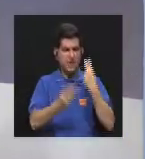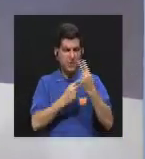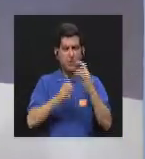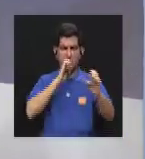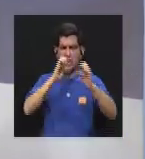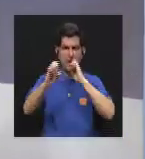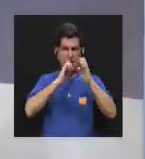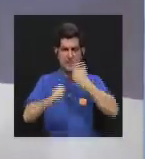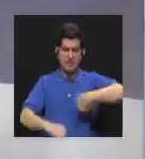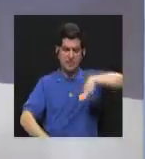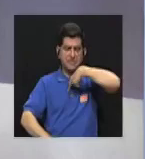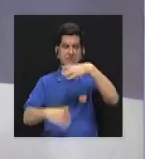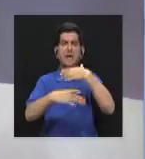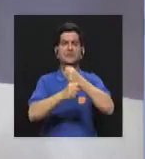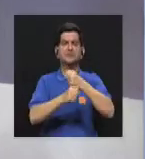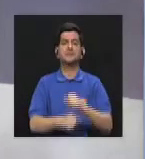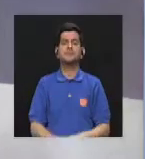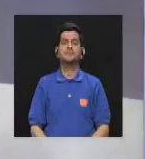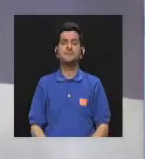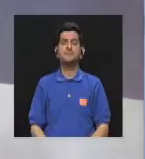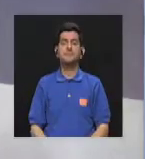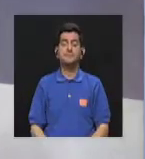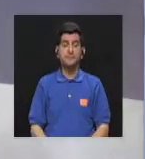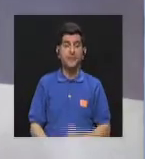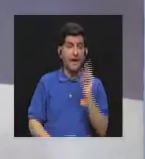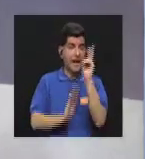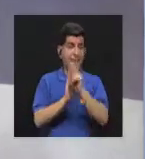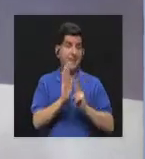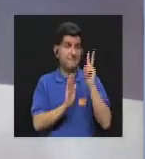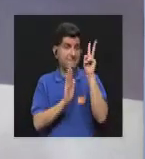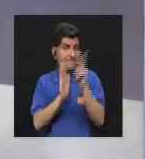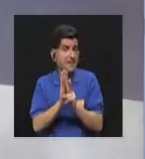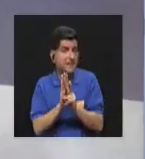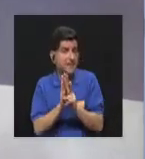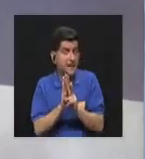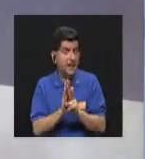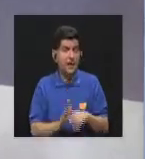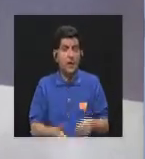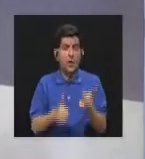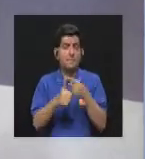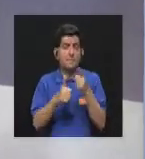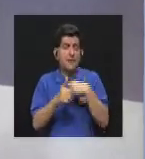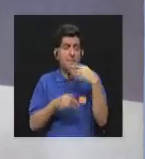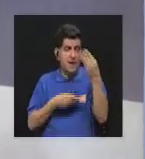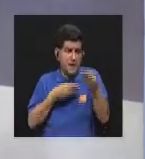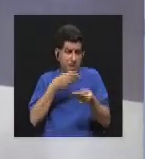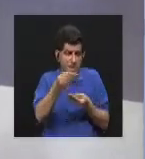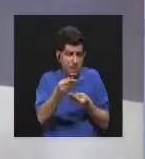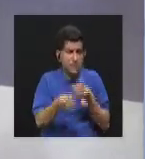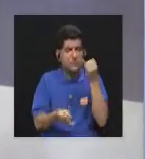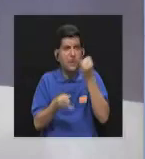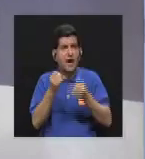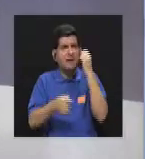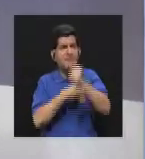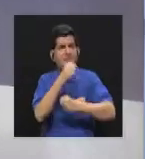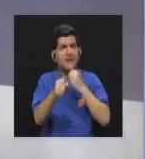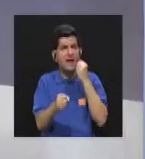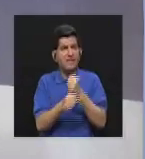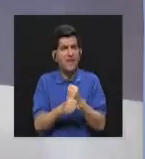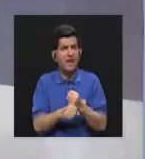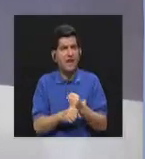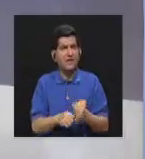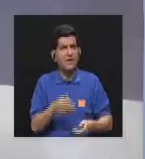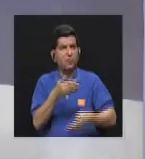nuestras visitas y toda la entrevistadera que hicimos. Sí. Entonces, el video, hay una primera devolución a finales del